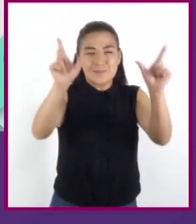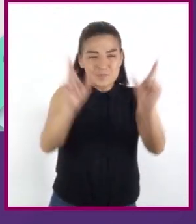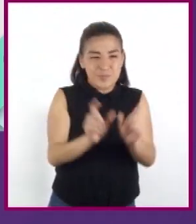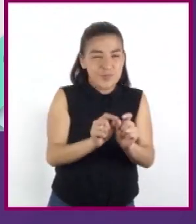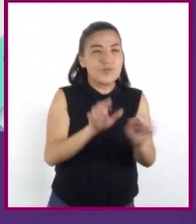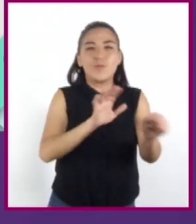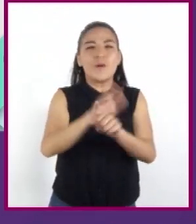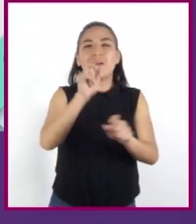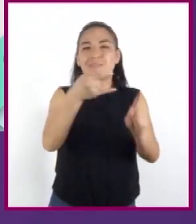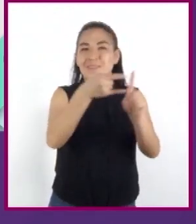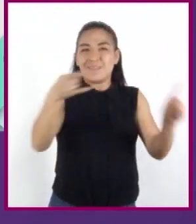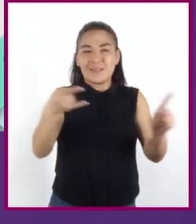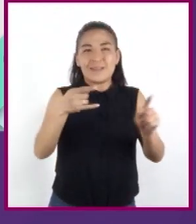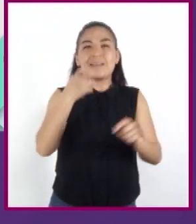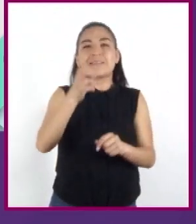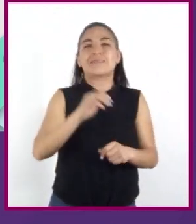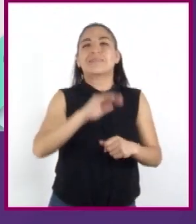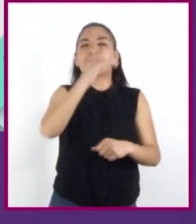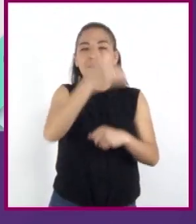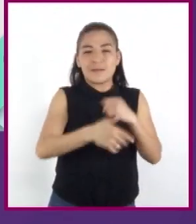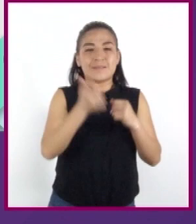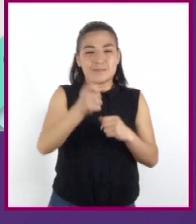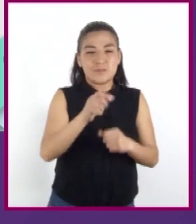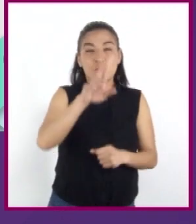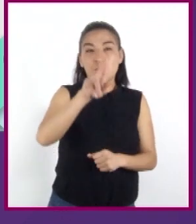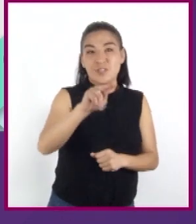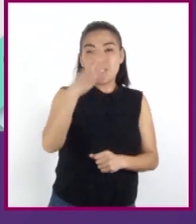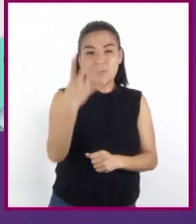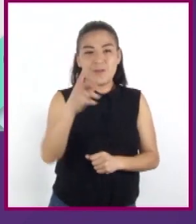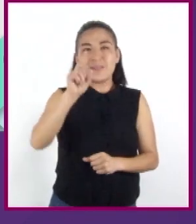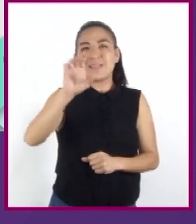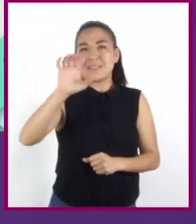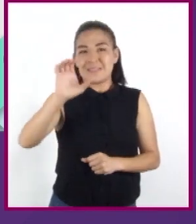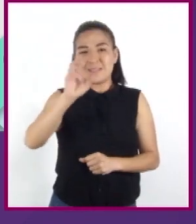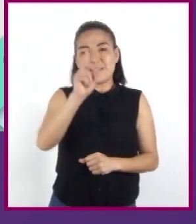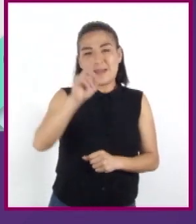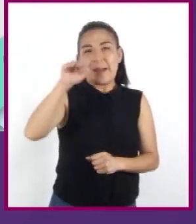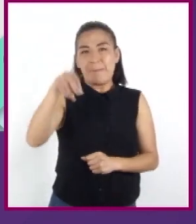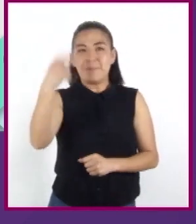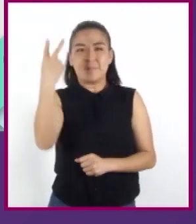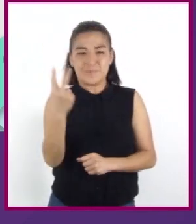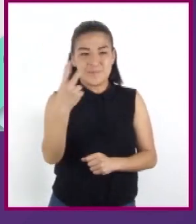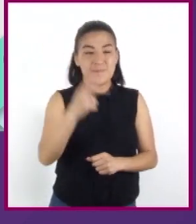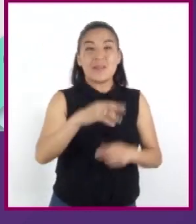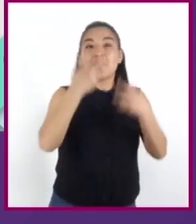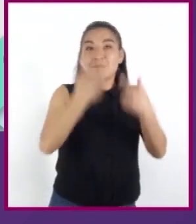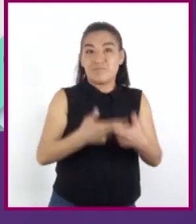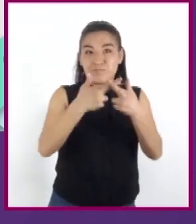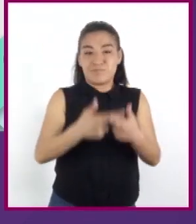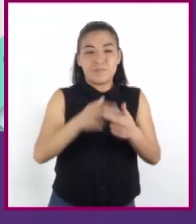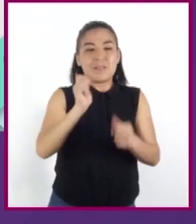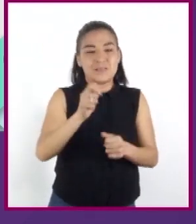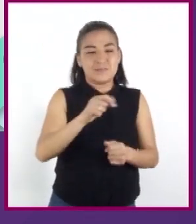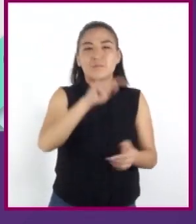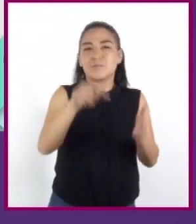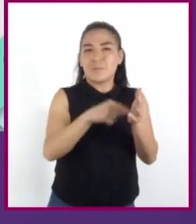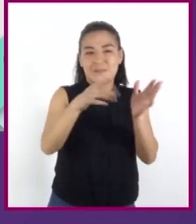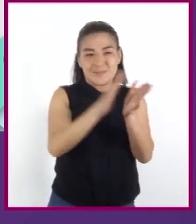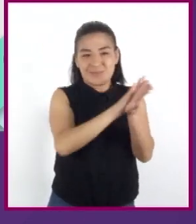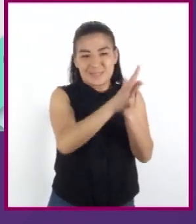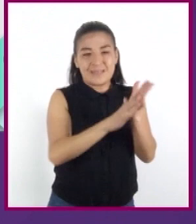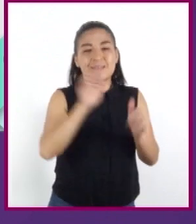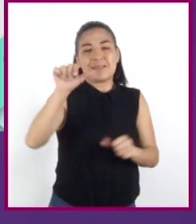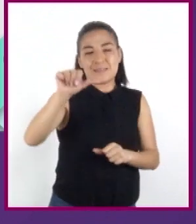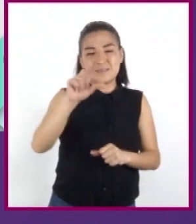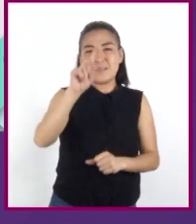final tiene una superficie de 84 decímetros cuadrados y el sobrante un área de 16 decímetros